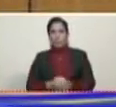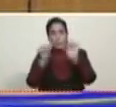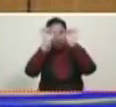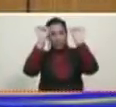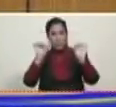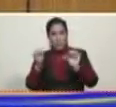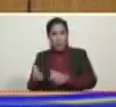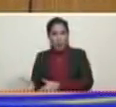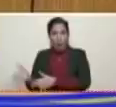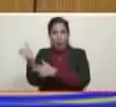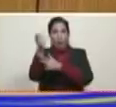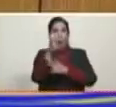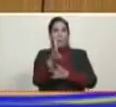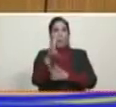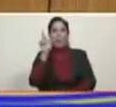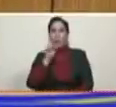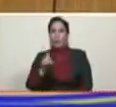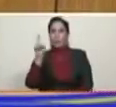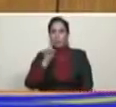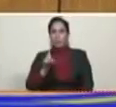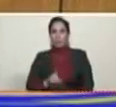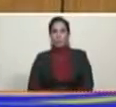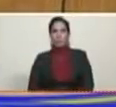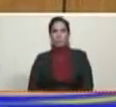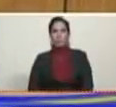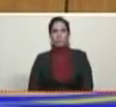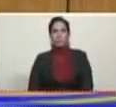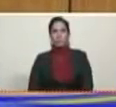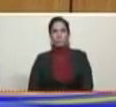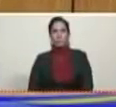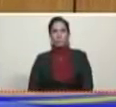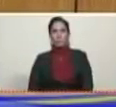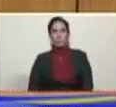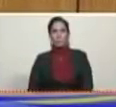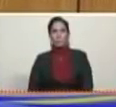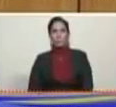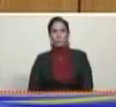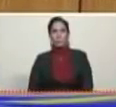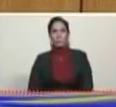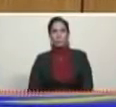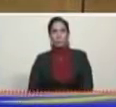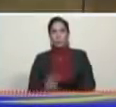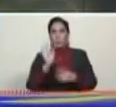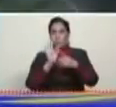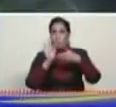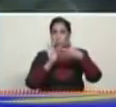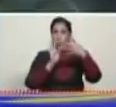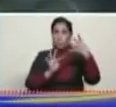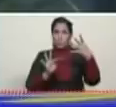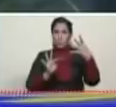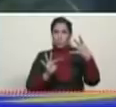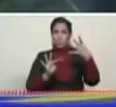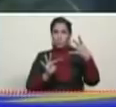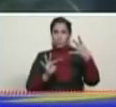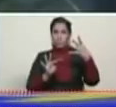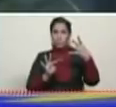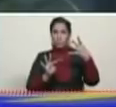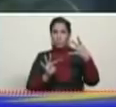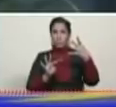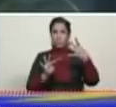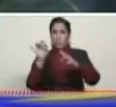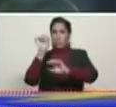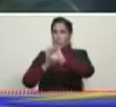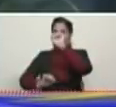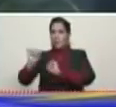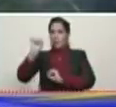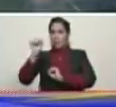armas necesario y en funcionamiento para defender